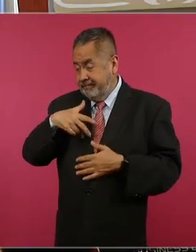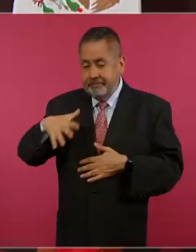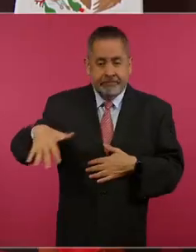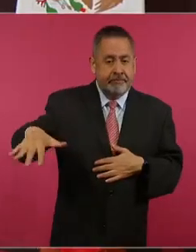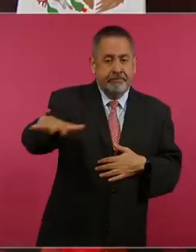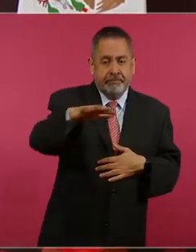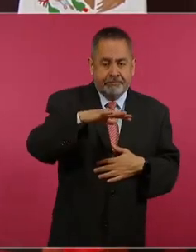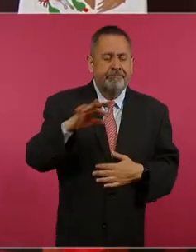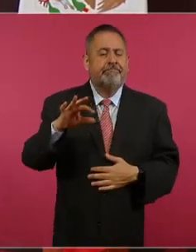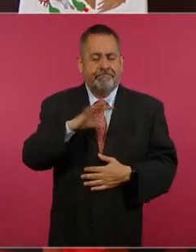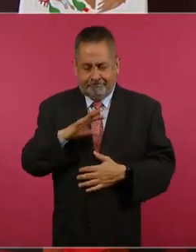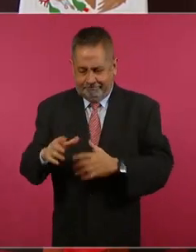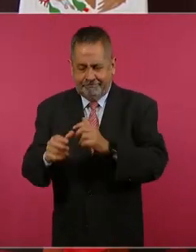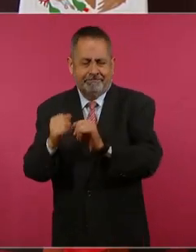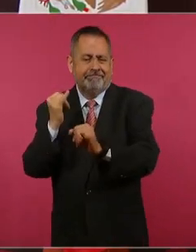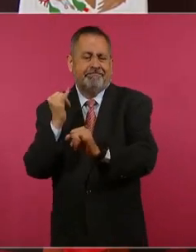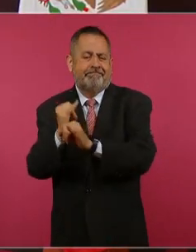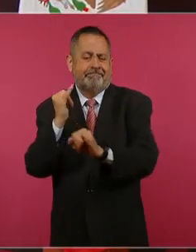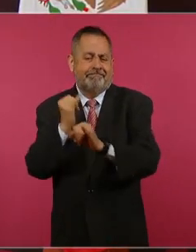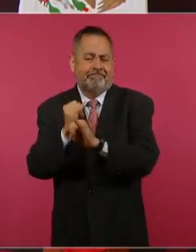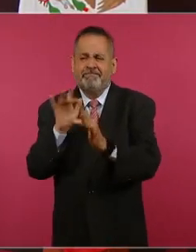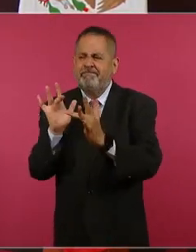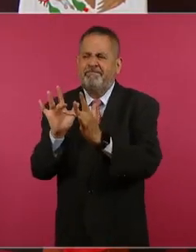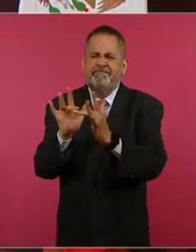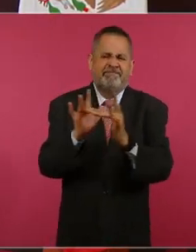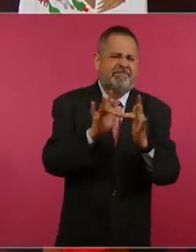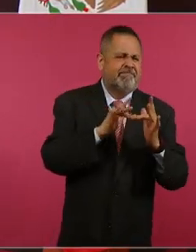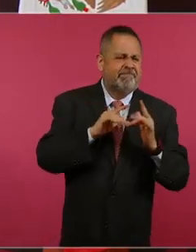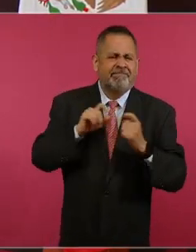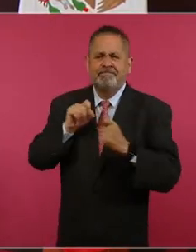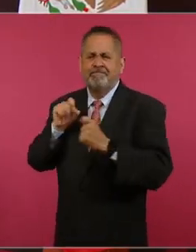de comunicarse por internet.